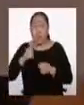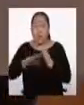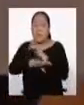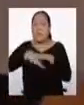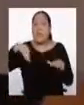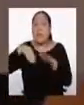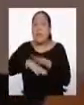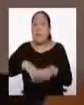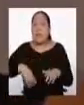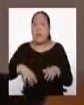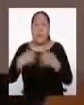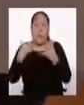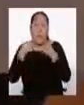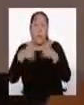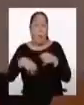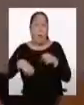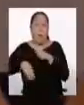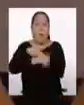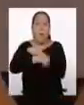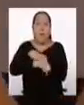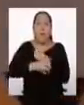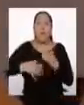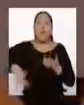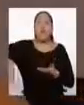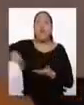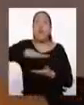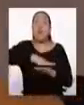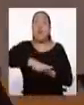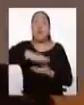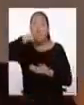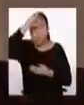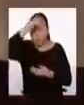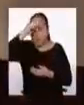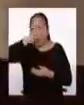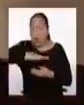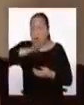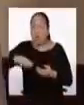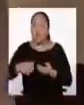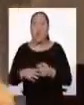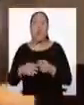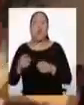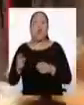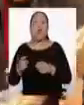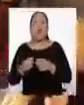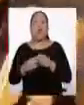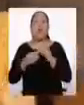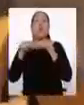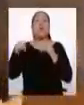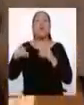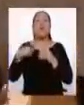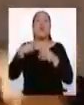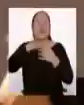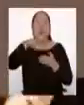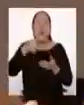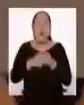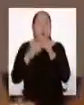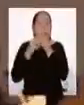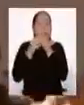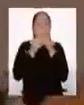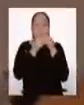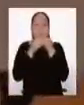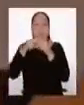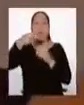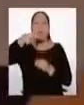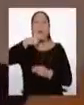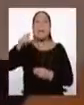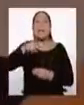fútbol como todos mis amigos del colegio, todos los niños tocaban este instrumento que se llama zampoña, que yo lo había visto muchas veces,